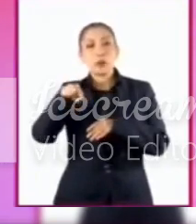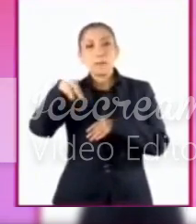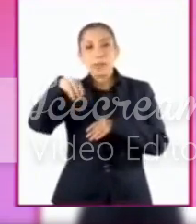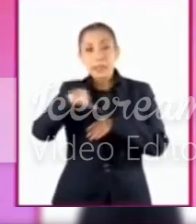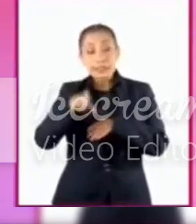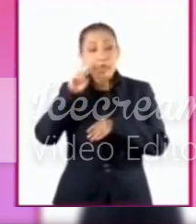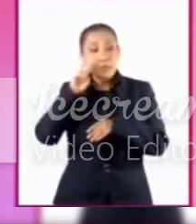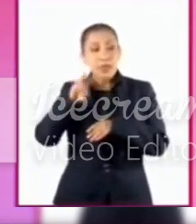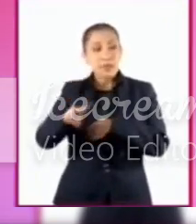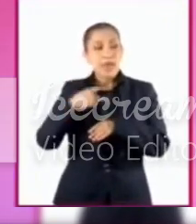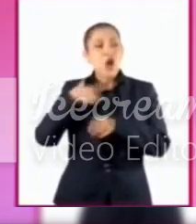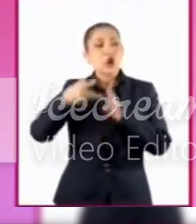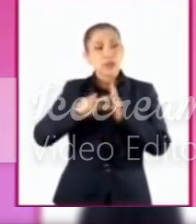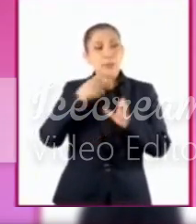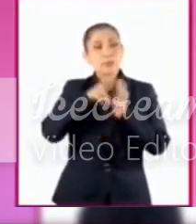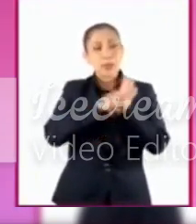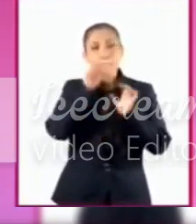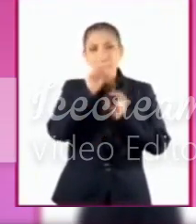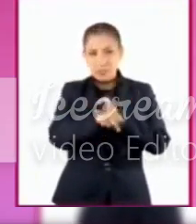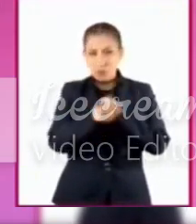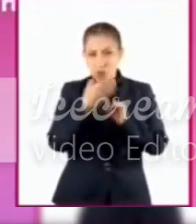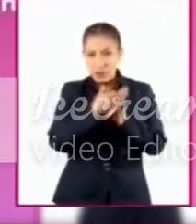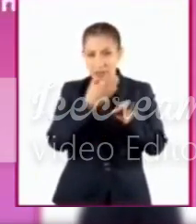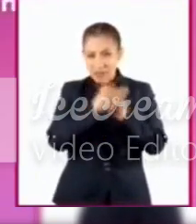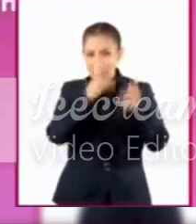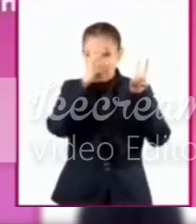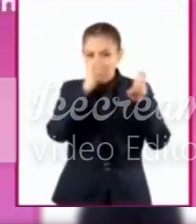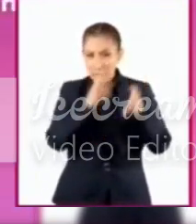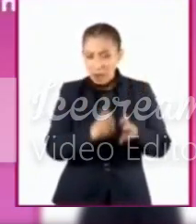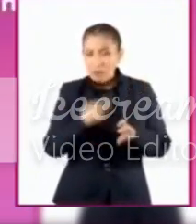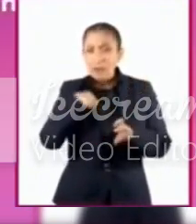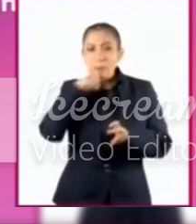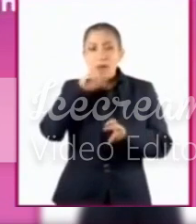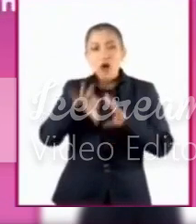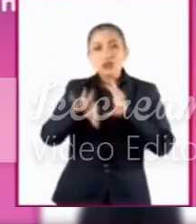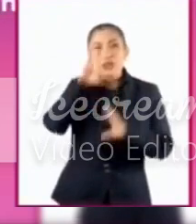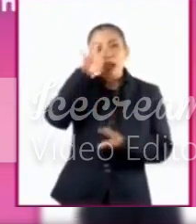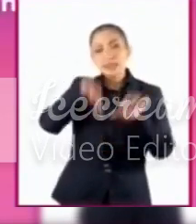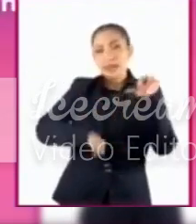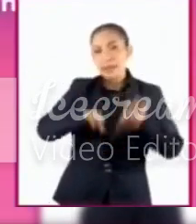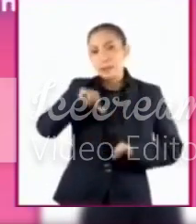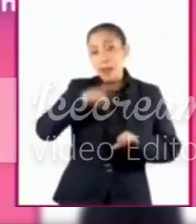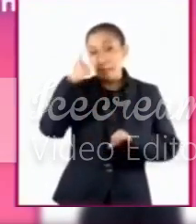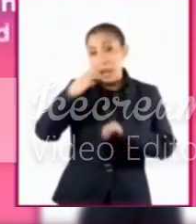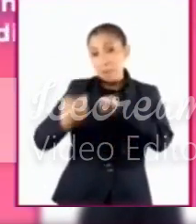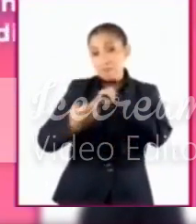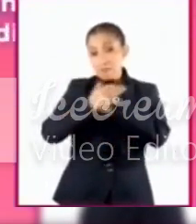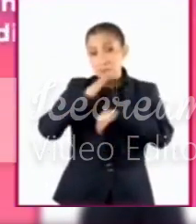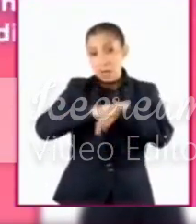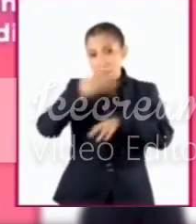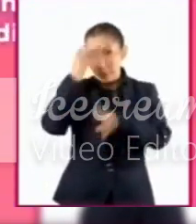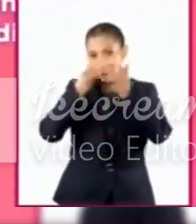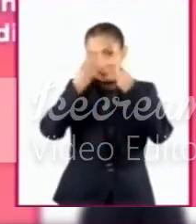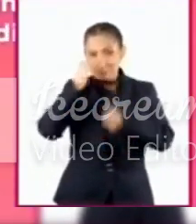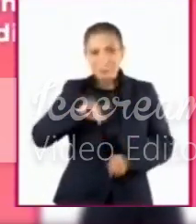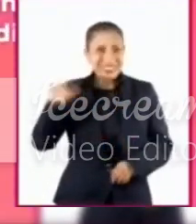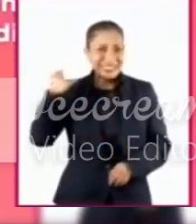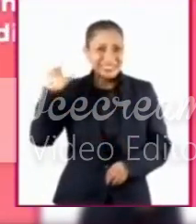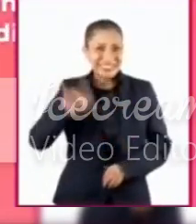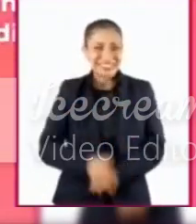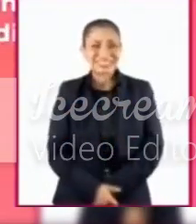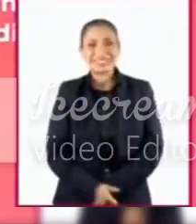aprendeencasa.cep.gov.mx, en donde podrás ver nuevamente los videos de los programas y además encontrarás actividades para fortalecer tus